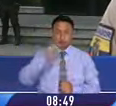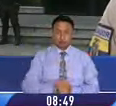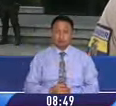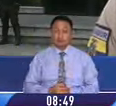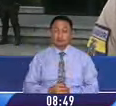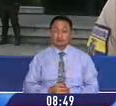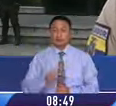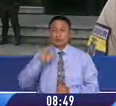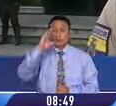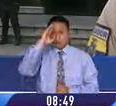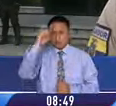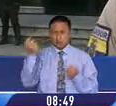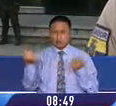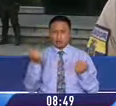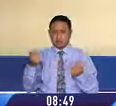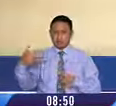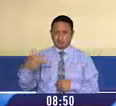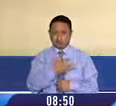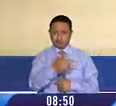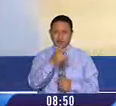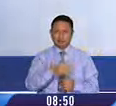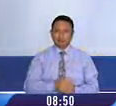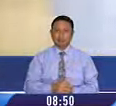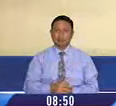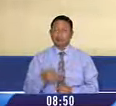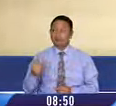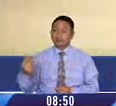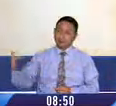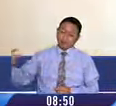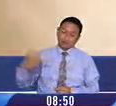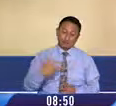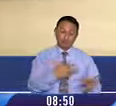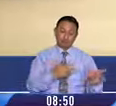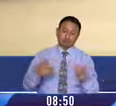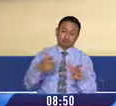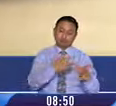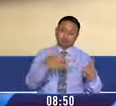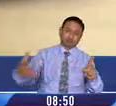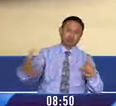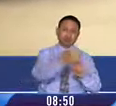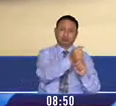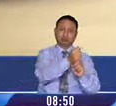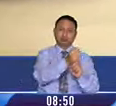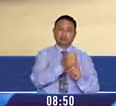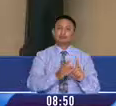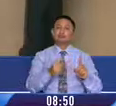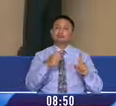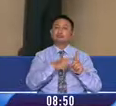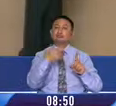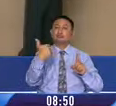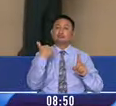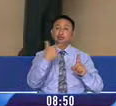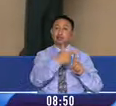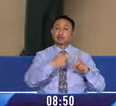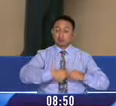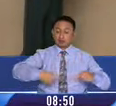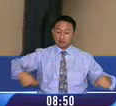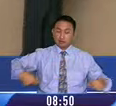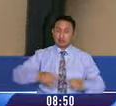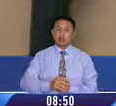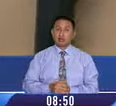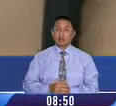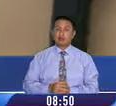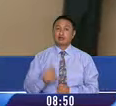evadir el control policial. La policía lo persiguió y logró detenerlo. El individuo portaba un cuchillo y un objeto